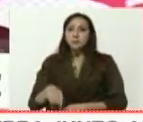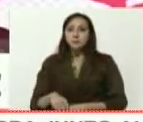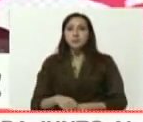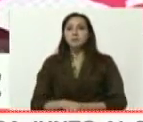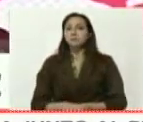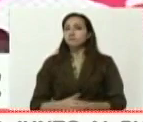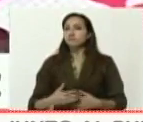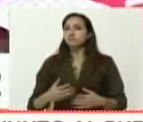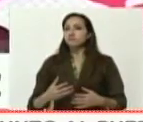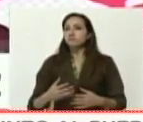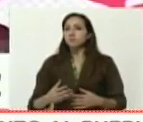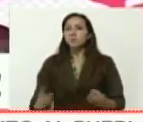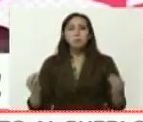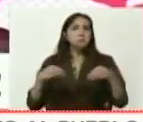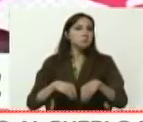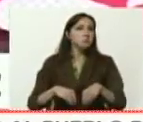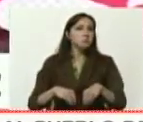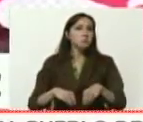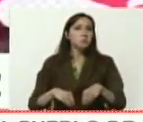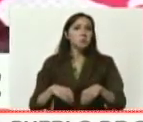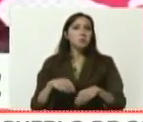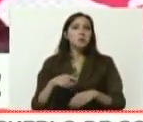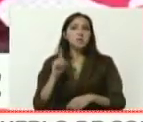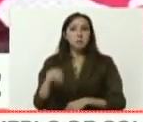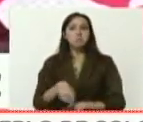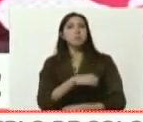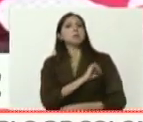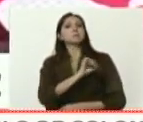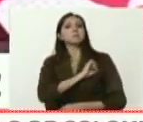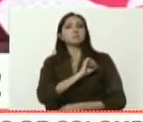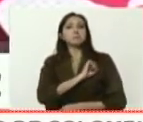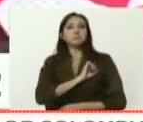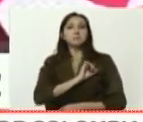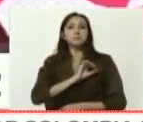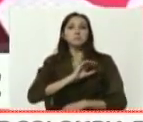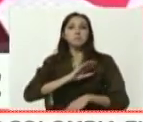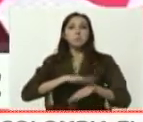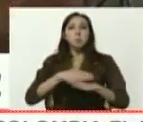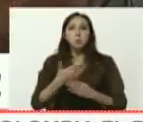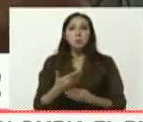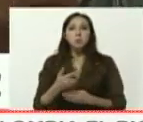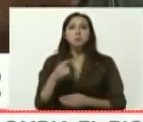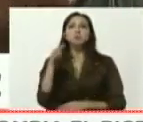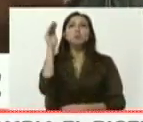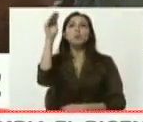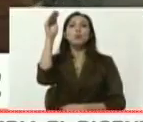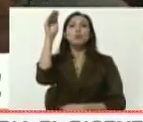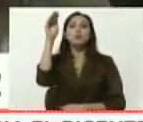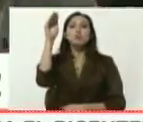con miedo y hasta pánico por las perspectivas de su futuro.